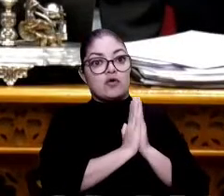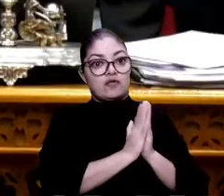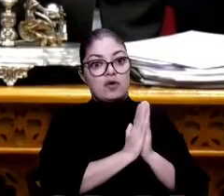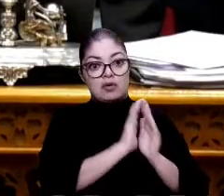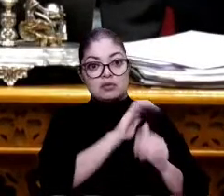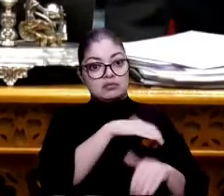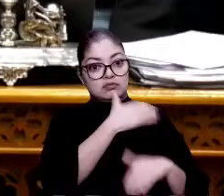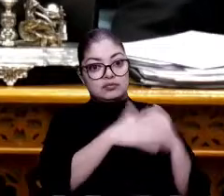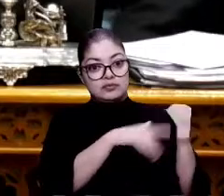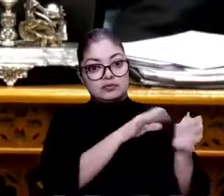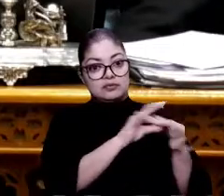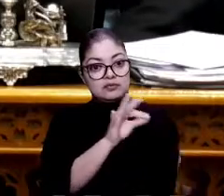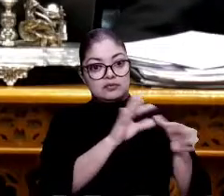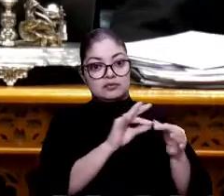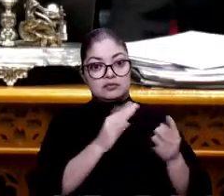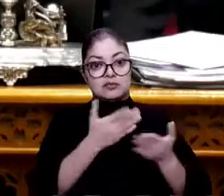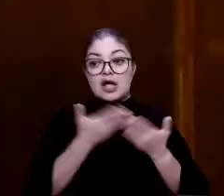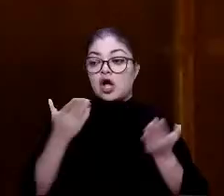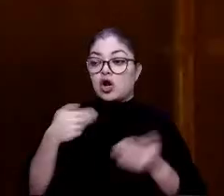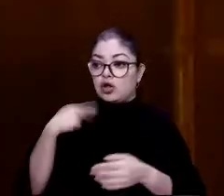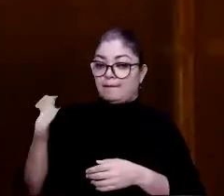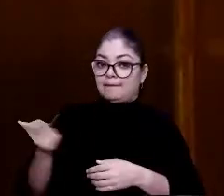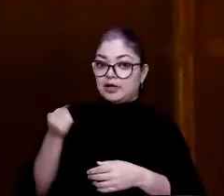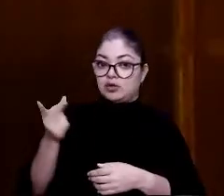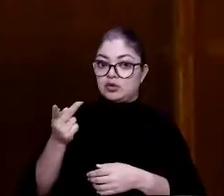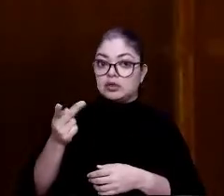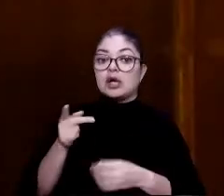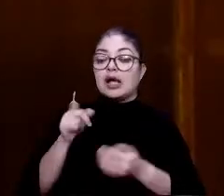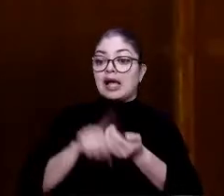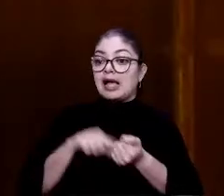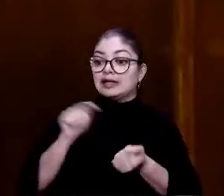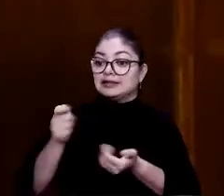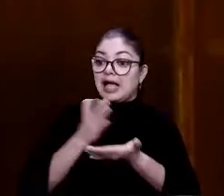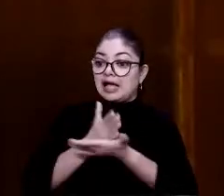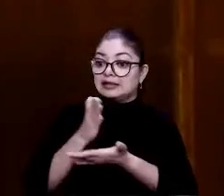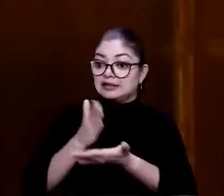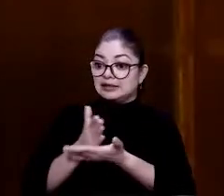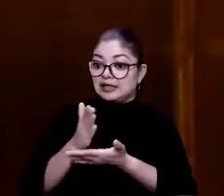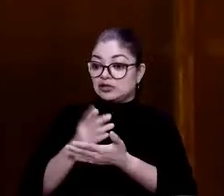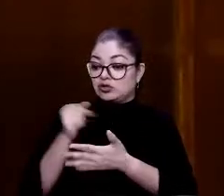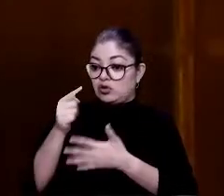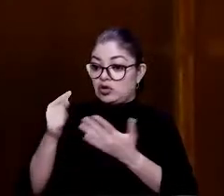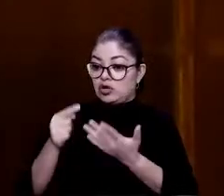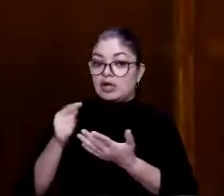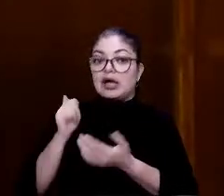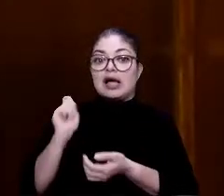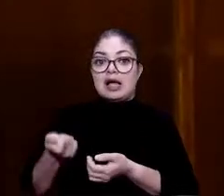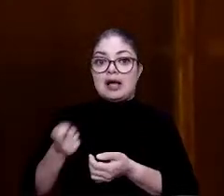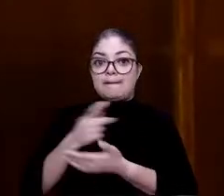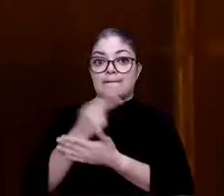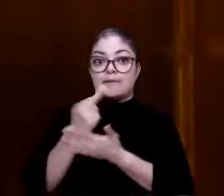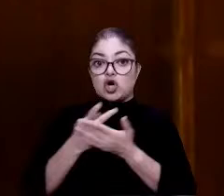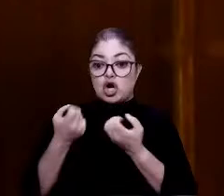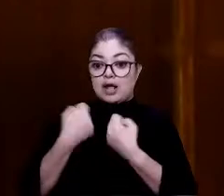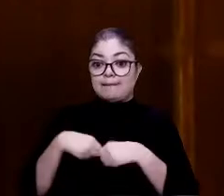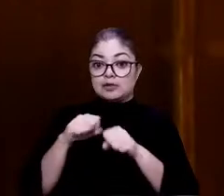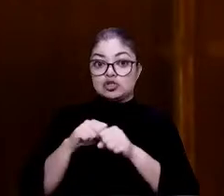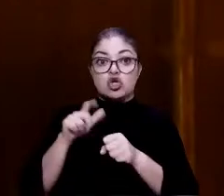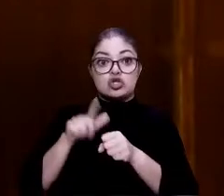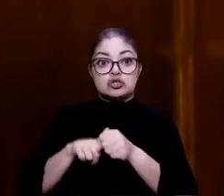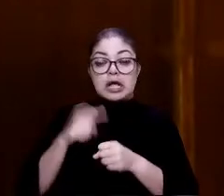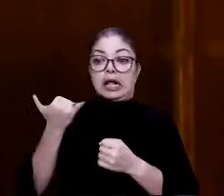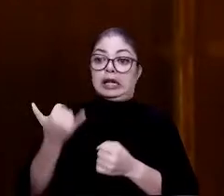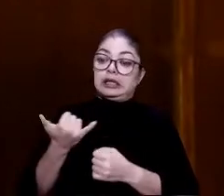concluya su intervención. Voy a las preguntas. Su privilegiado acceso a los recursos implementados a través de los programas sociales y